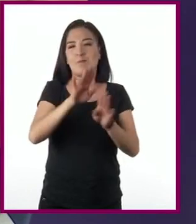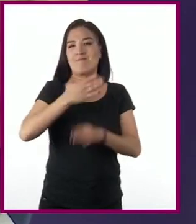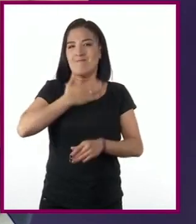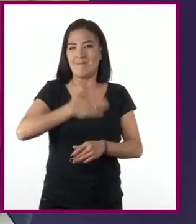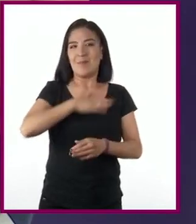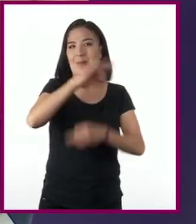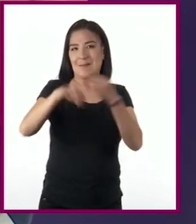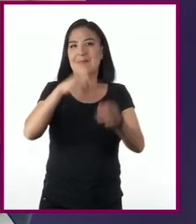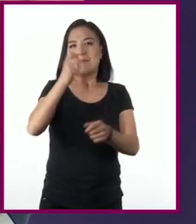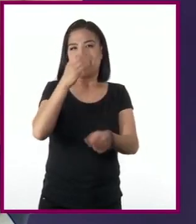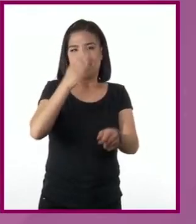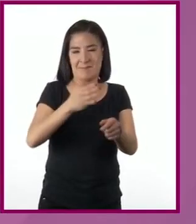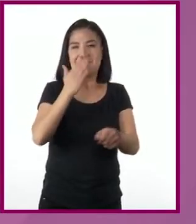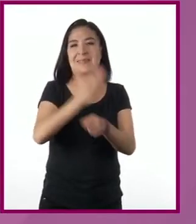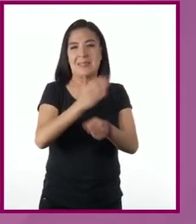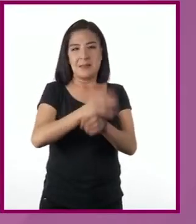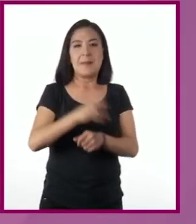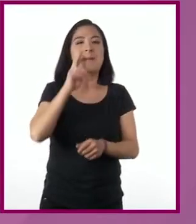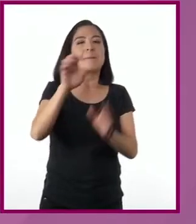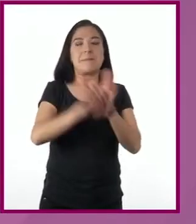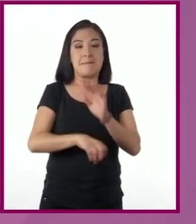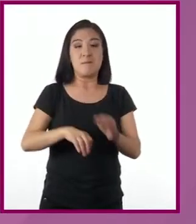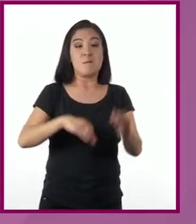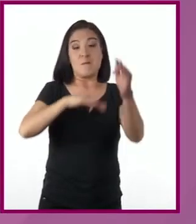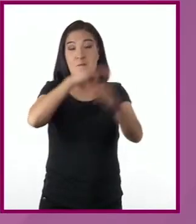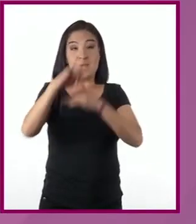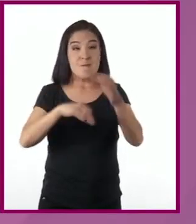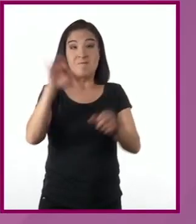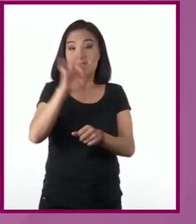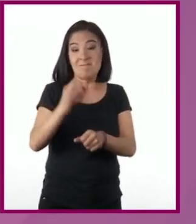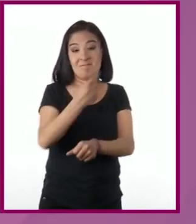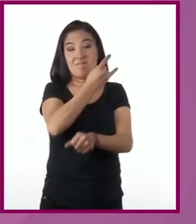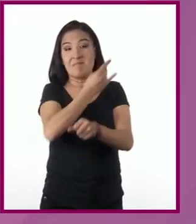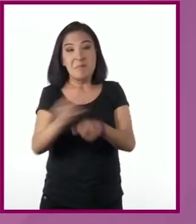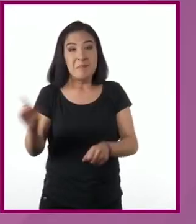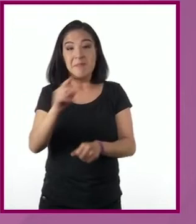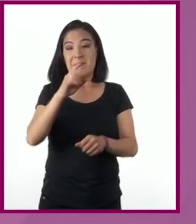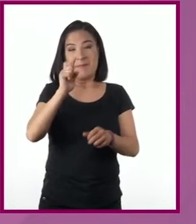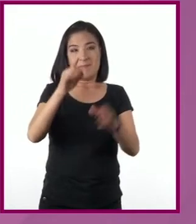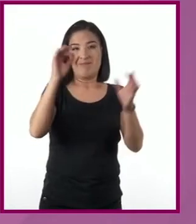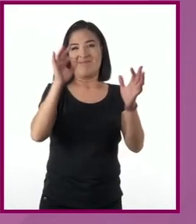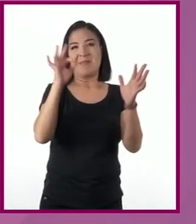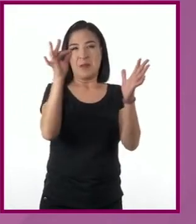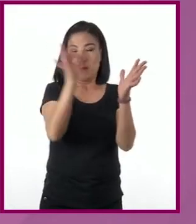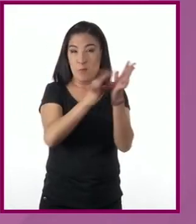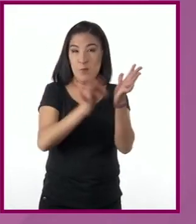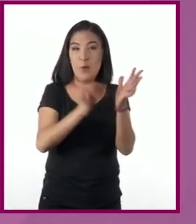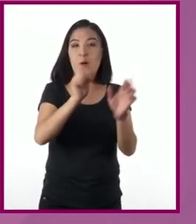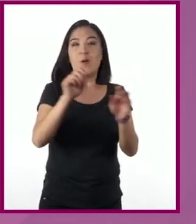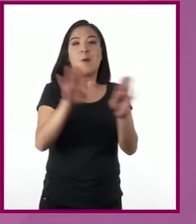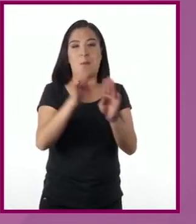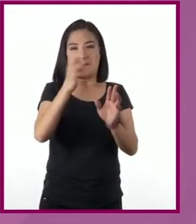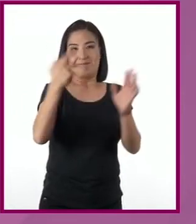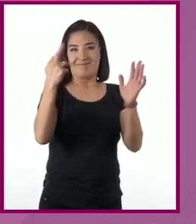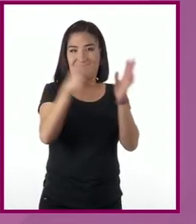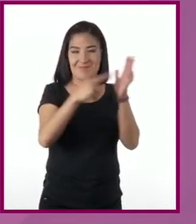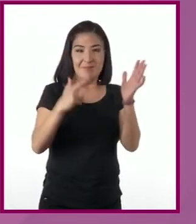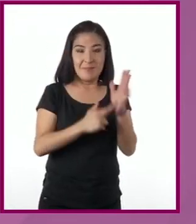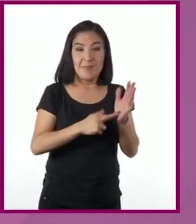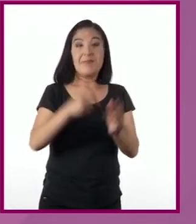y pensemos algún ejemplo. Todo aquel que incumpla alguno de los puntos descritos de este reglamento.